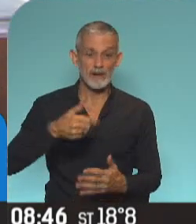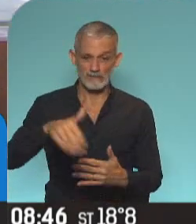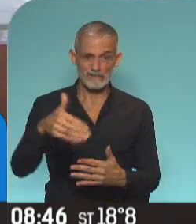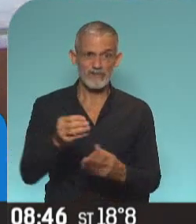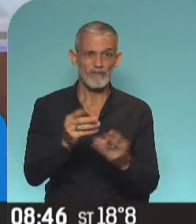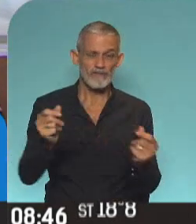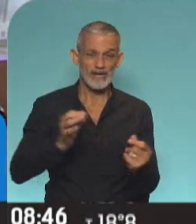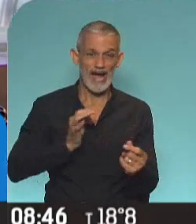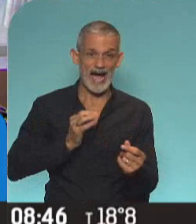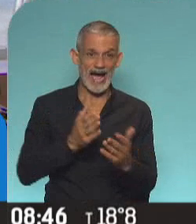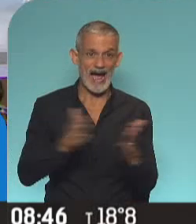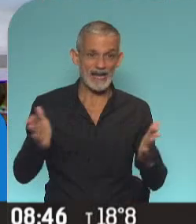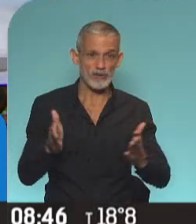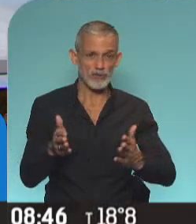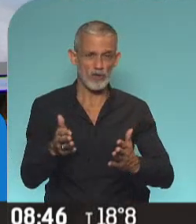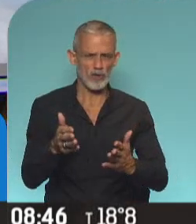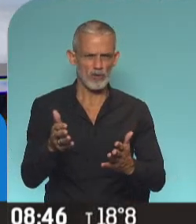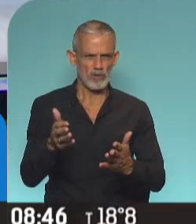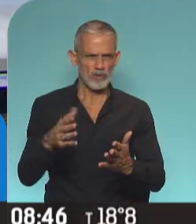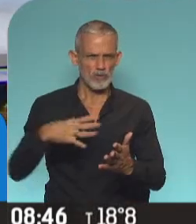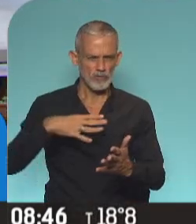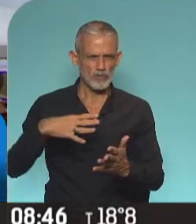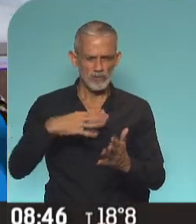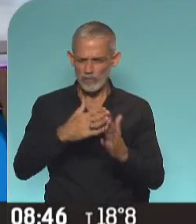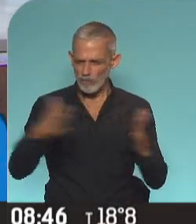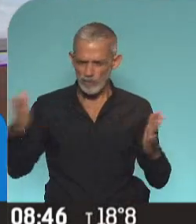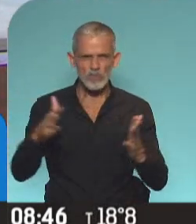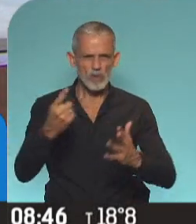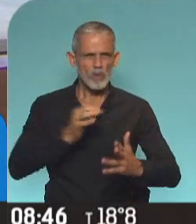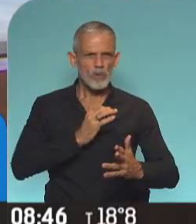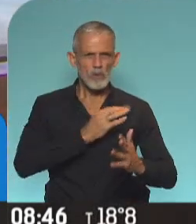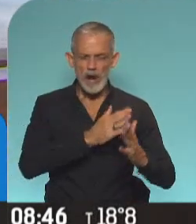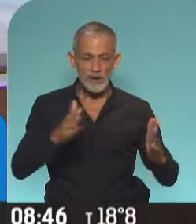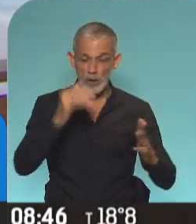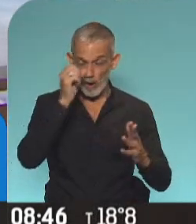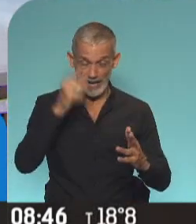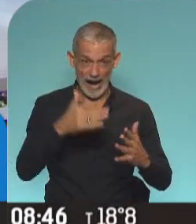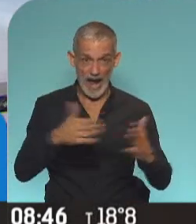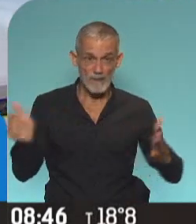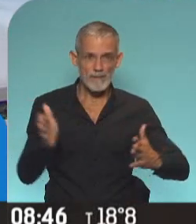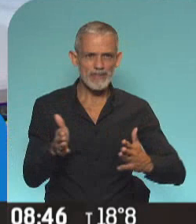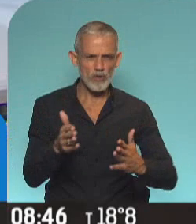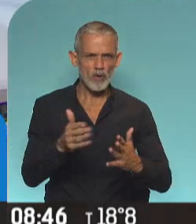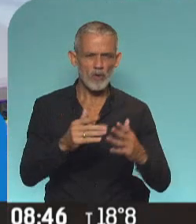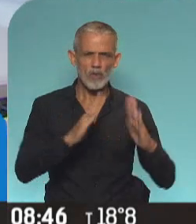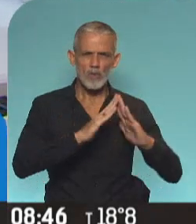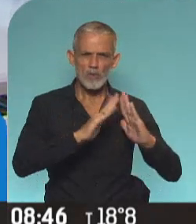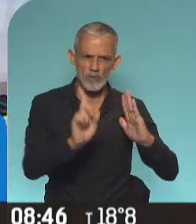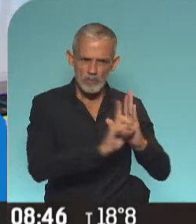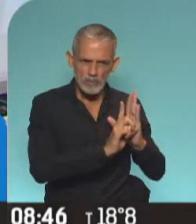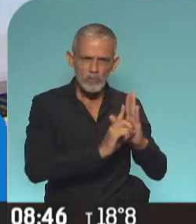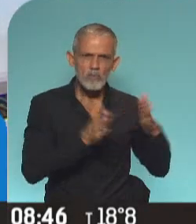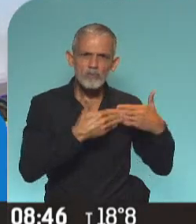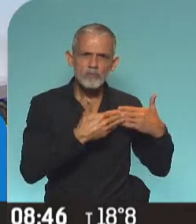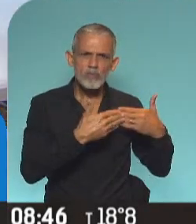casi va determinando el impacto del paso de un año el paso del confinamiento de la de un año la gente